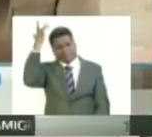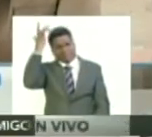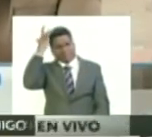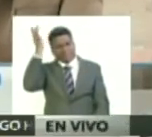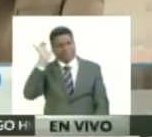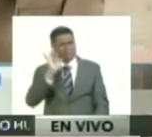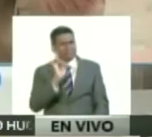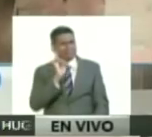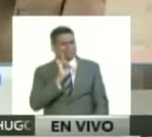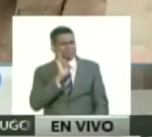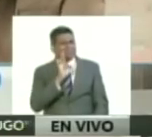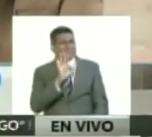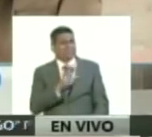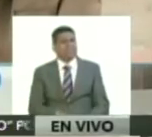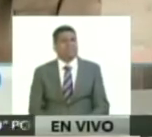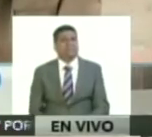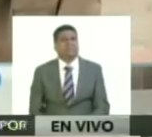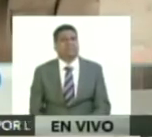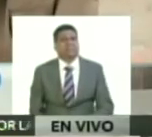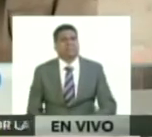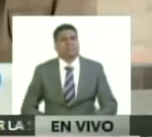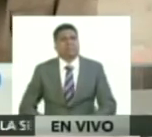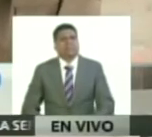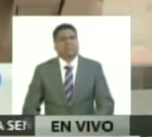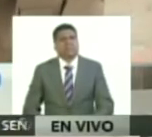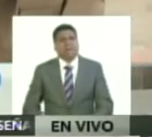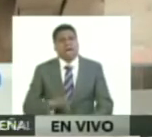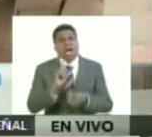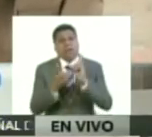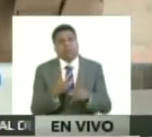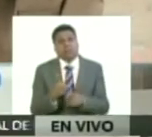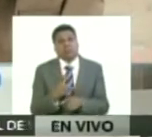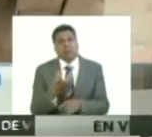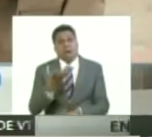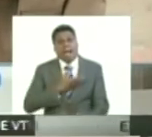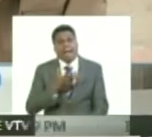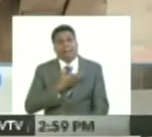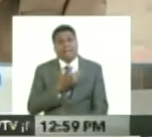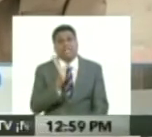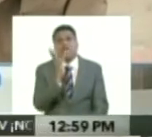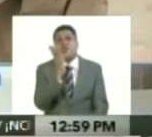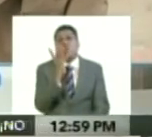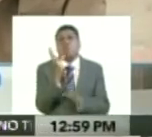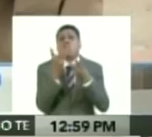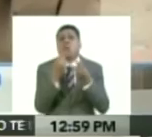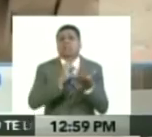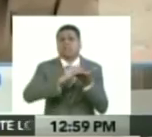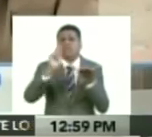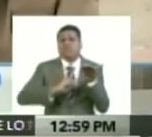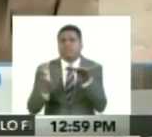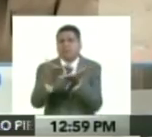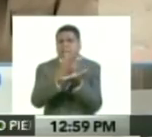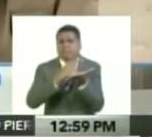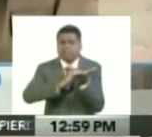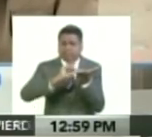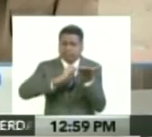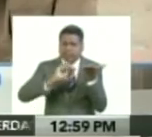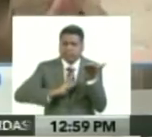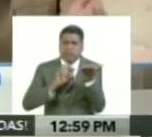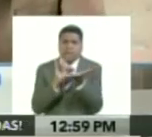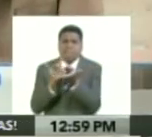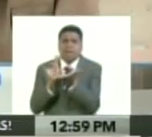¿Algún periodista podría, por favor, para yo enterarme, preguntarle al señor Carlos Ocariz cuántas firmas llevan recogidas para revocar al